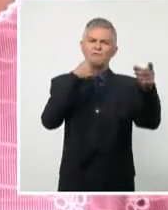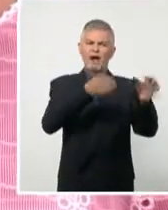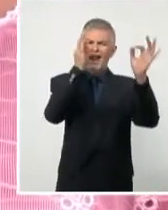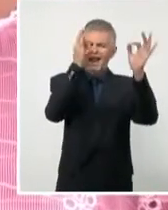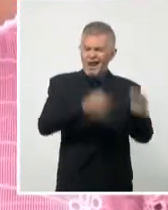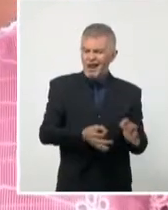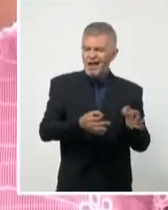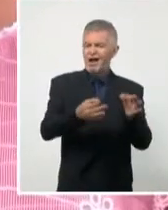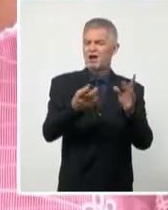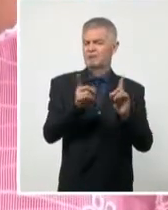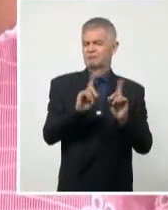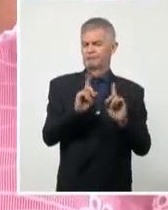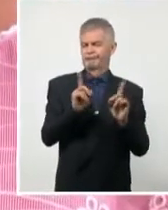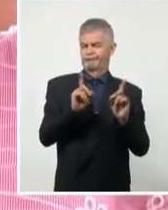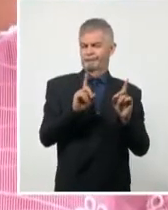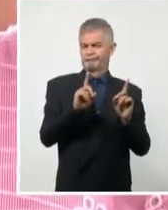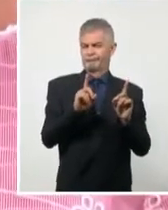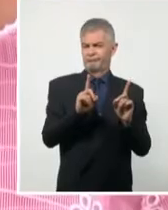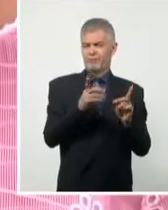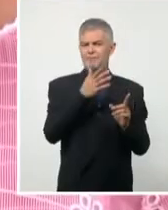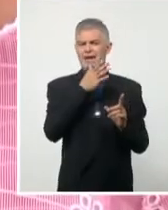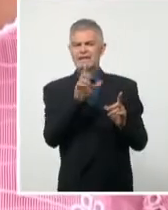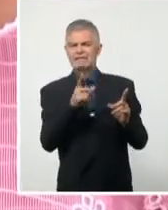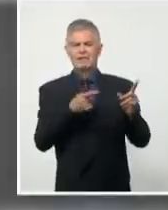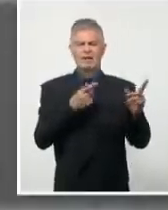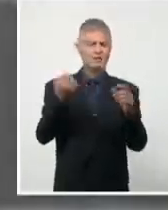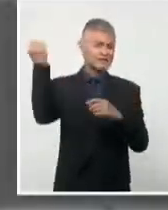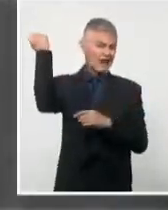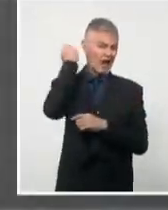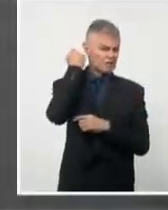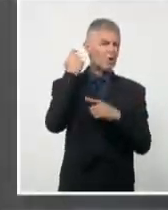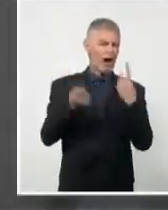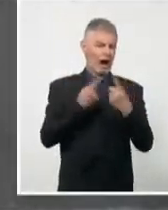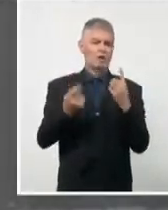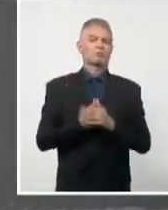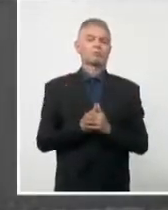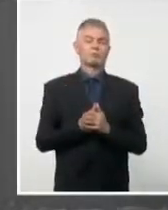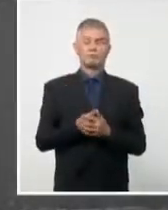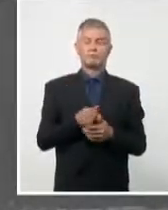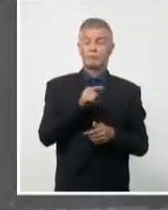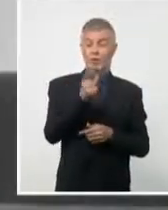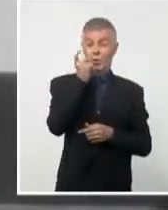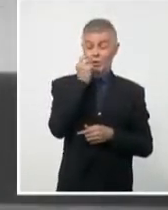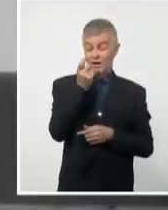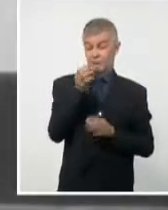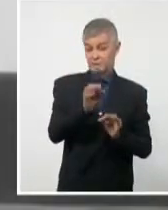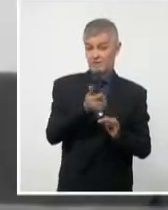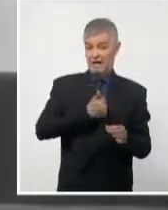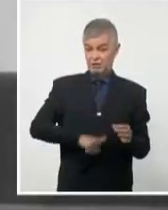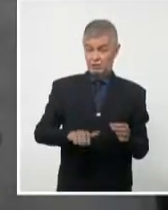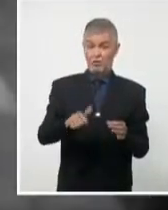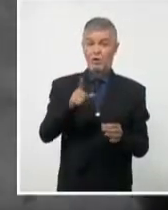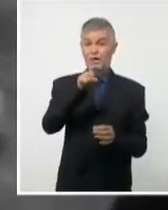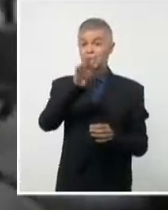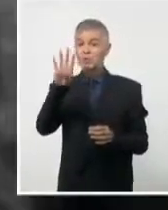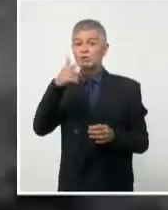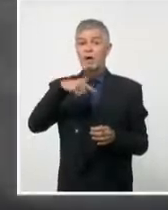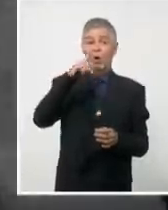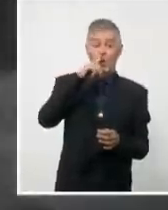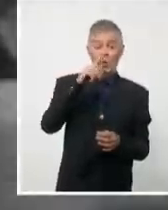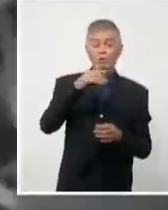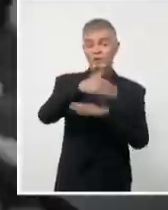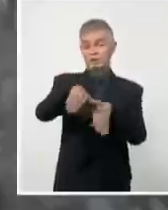es decir, que no había sido una muerte en combate, sino una traición. El hombre que nació un 14 de junio en las calles de Santiago de Cuba, capaz